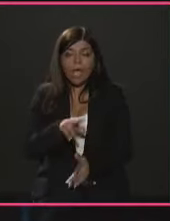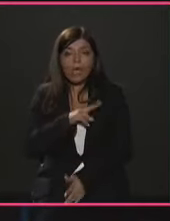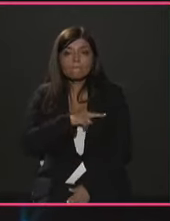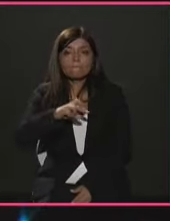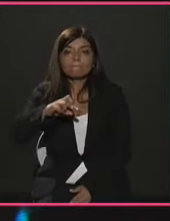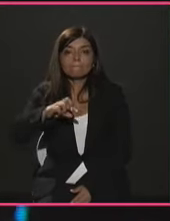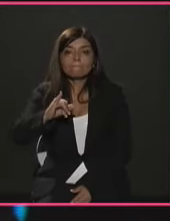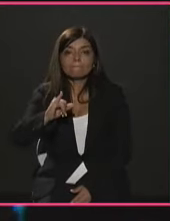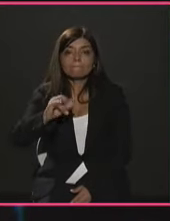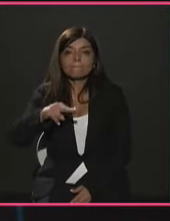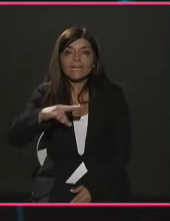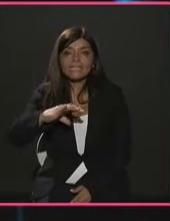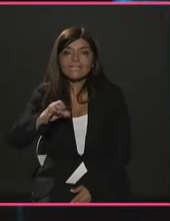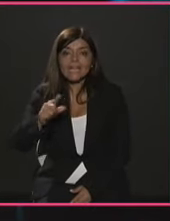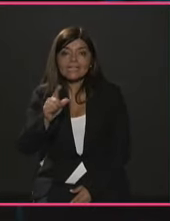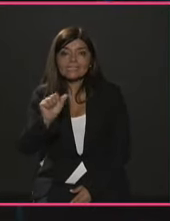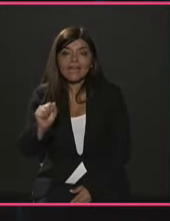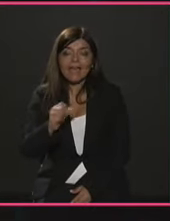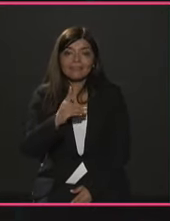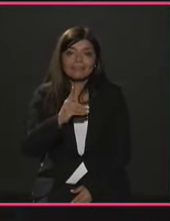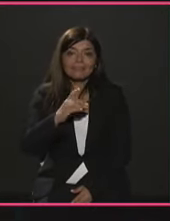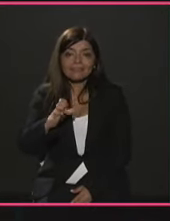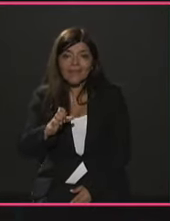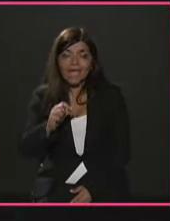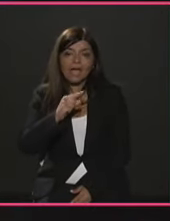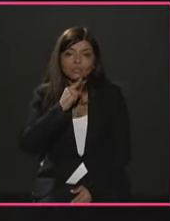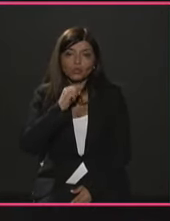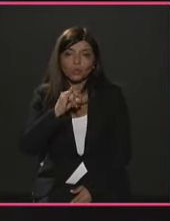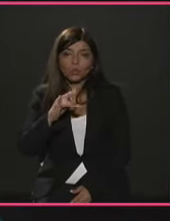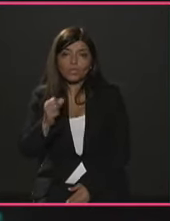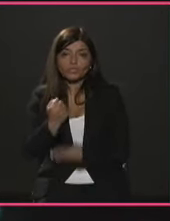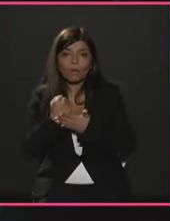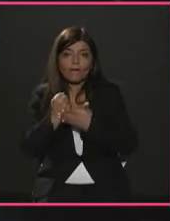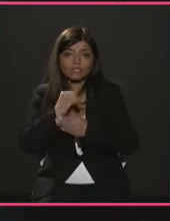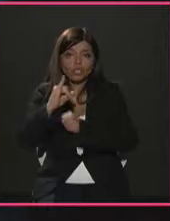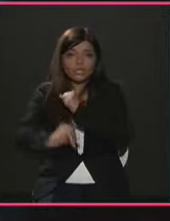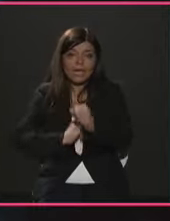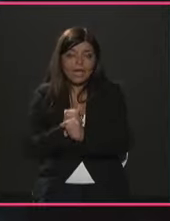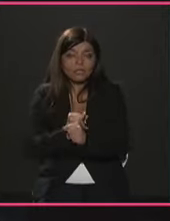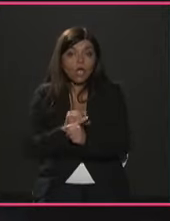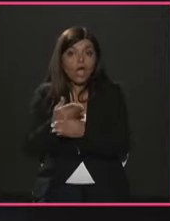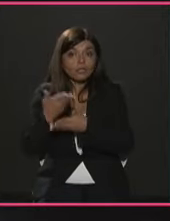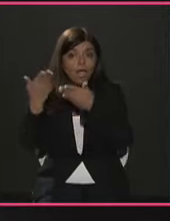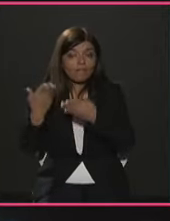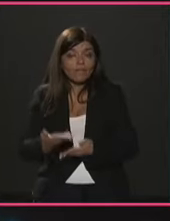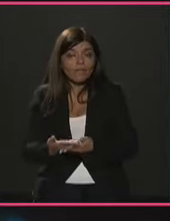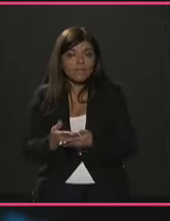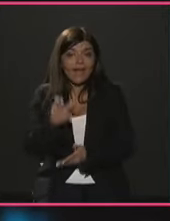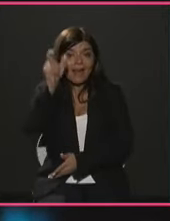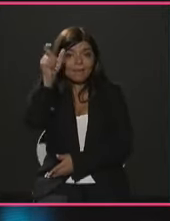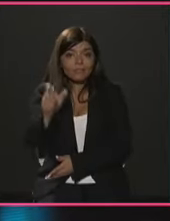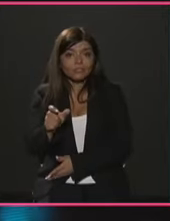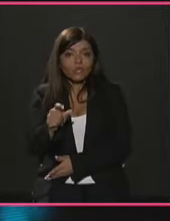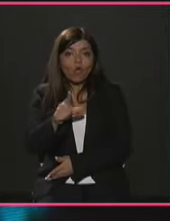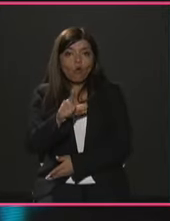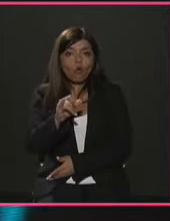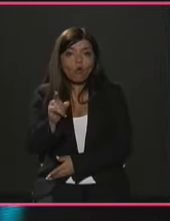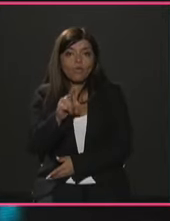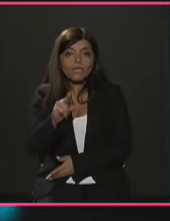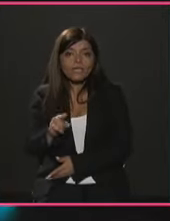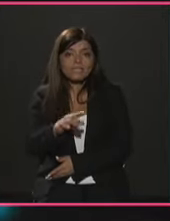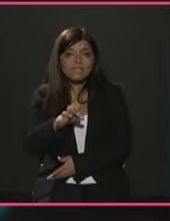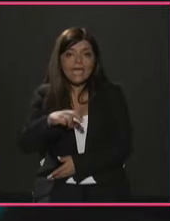prin princesa de Asturias en la categoría de cooperación eh internacional Qué te parece si le damos la bienvenida entonces a nuestro invitado Luis